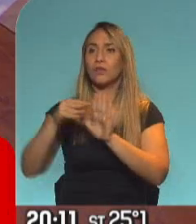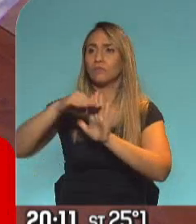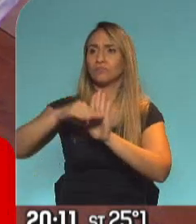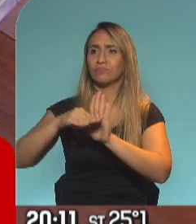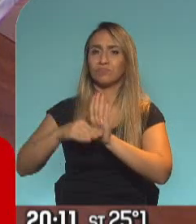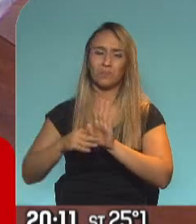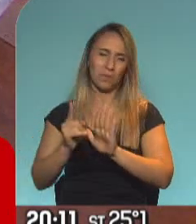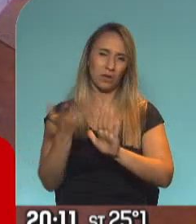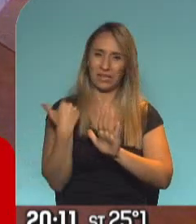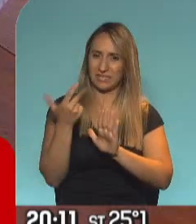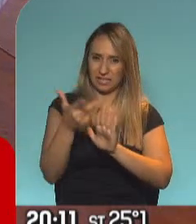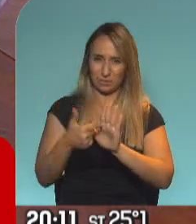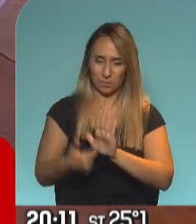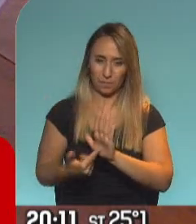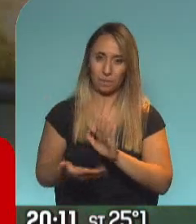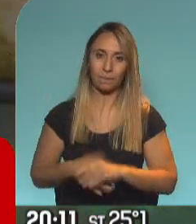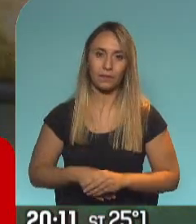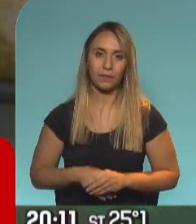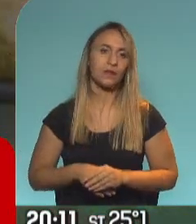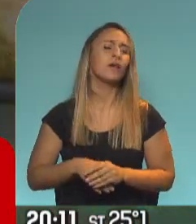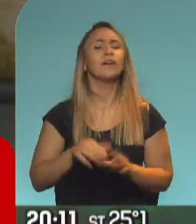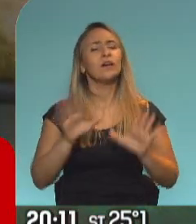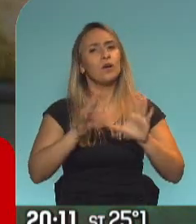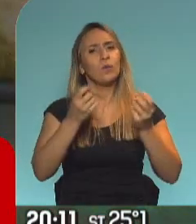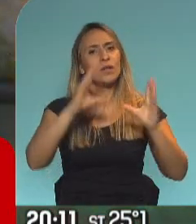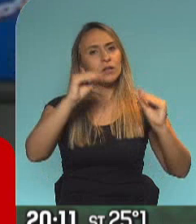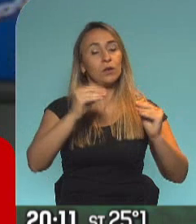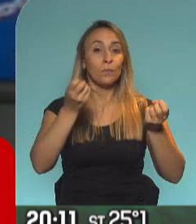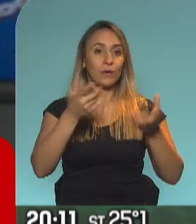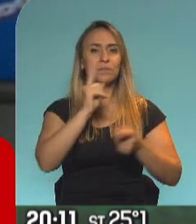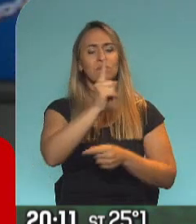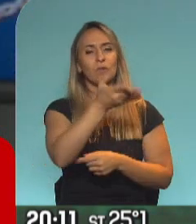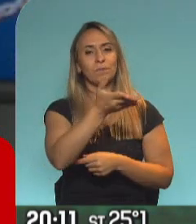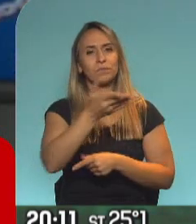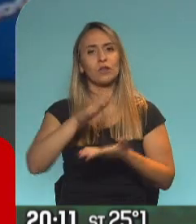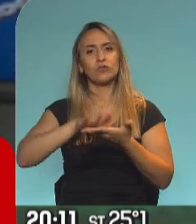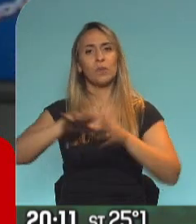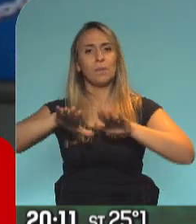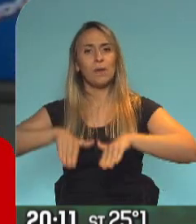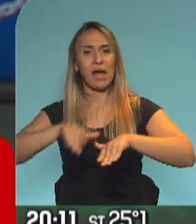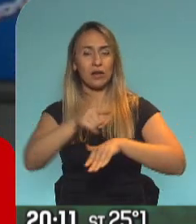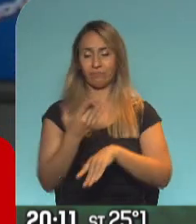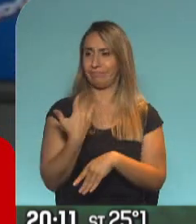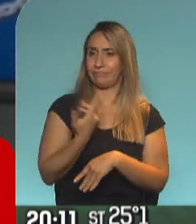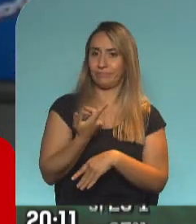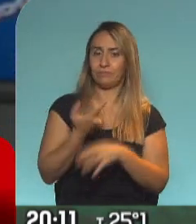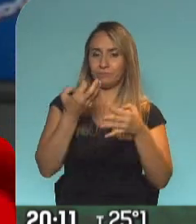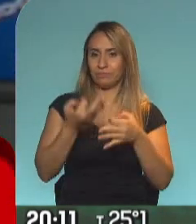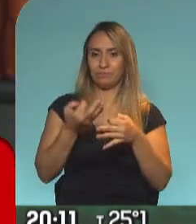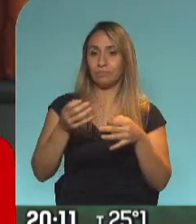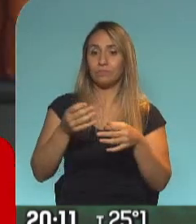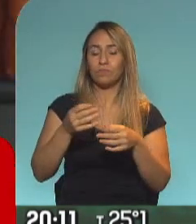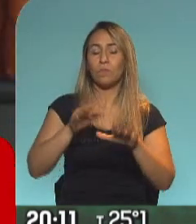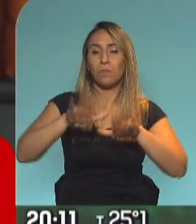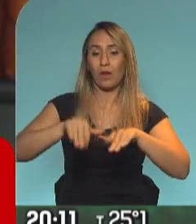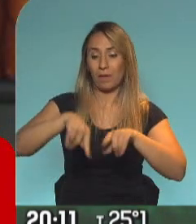que recién te mencioné. Bien. Elvio, buenas noches. Bueno, teniendo en cuenta que este paro fue convocado recién para el próximo lunes, un